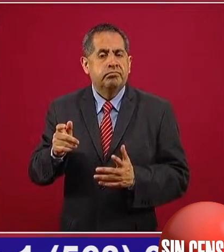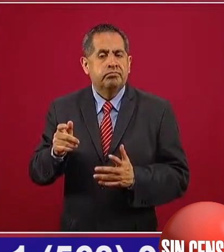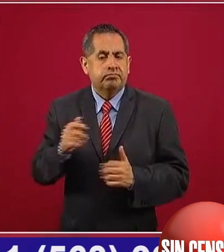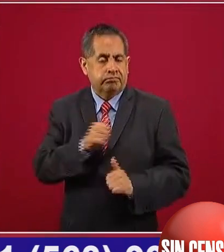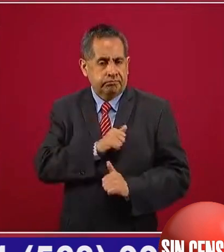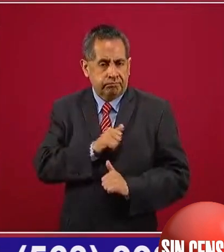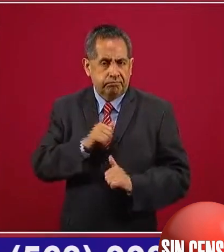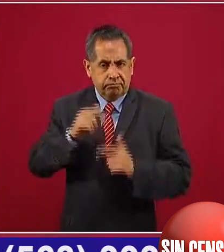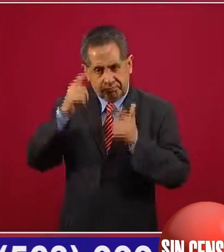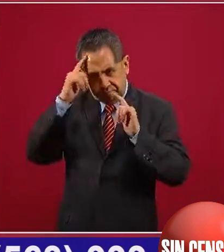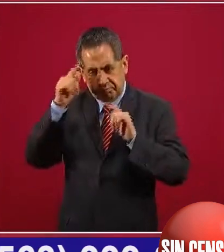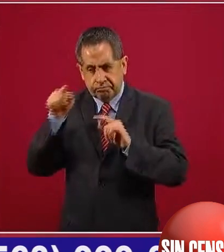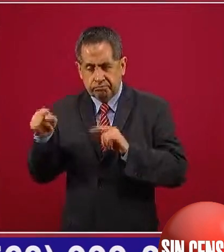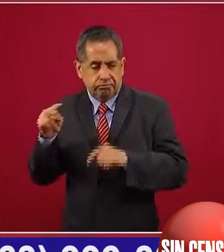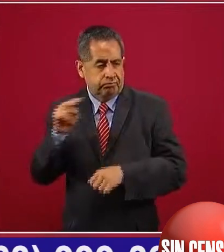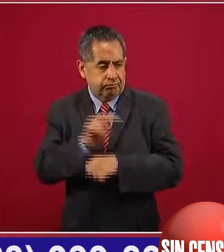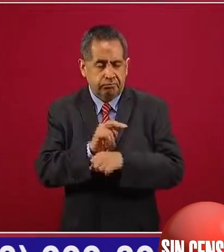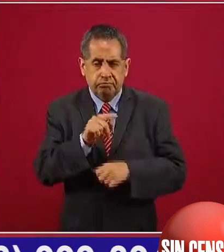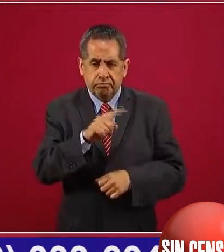la